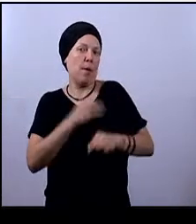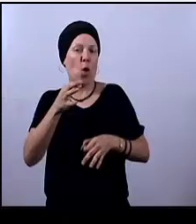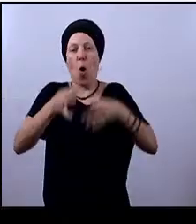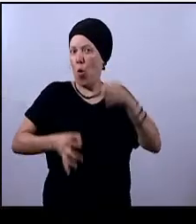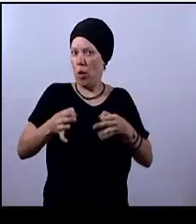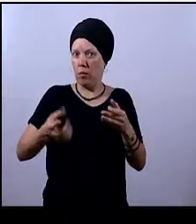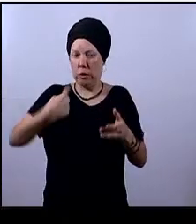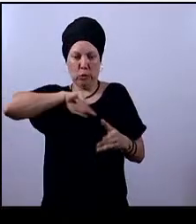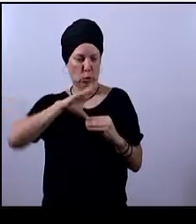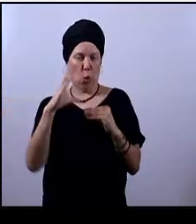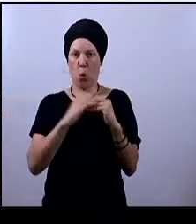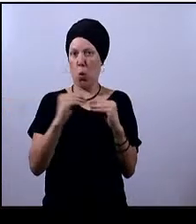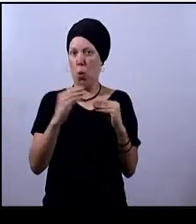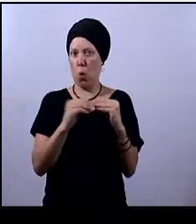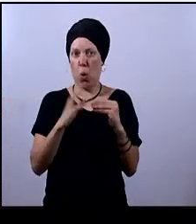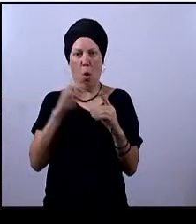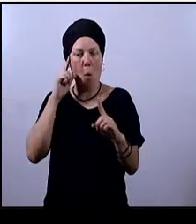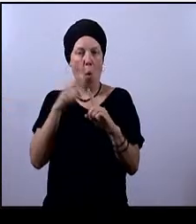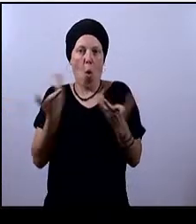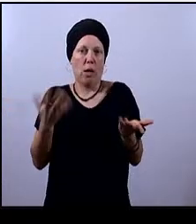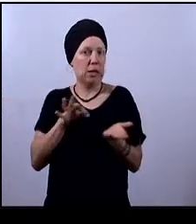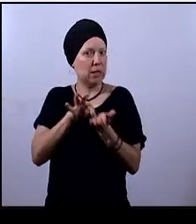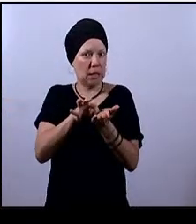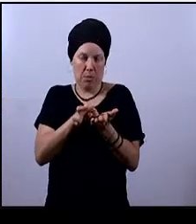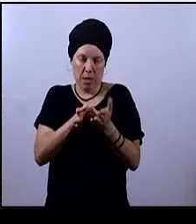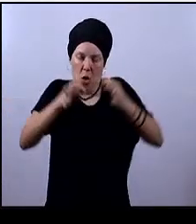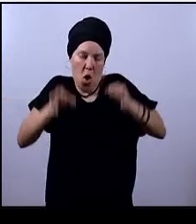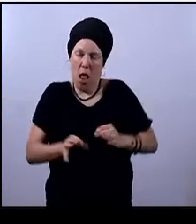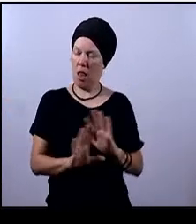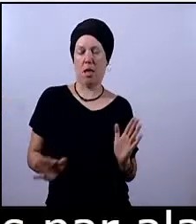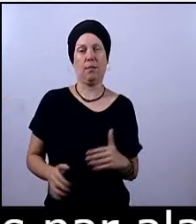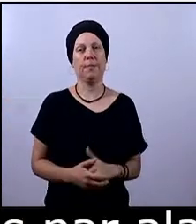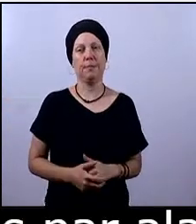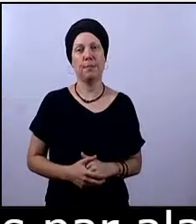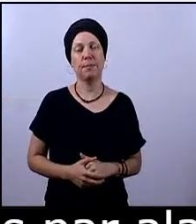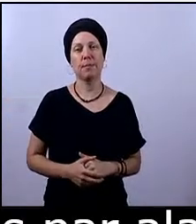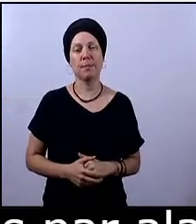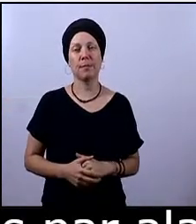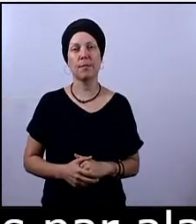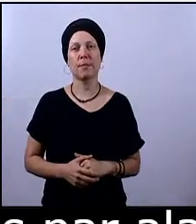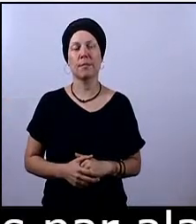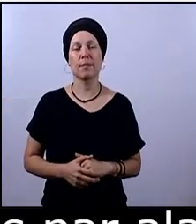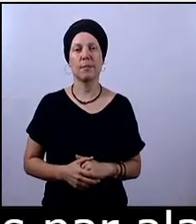duda utilizaremos para garantizar la prestación del servicio.